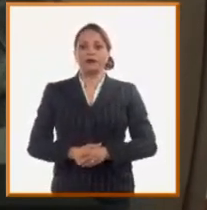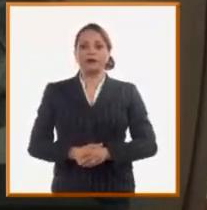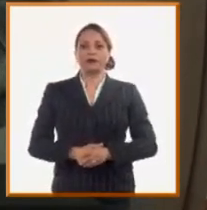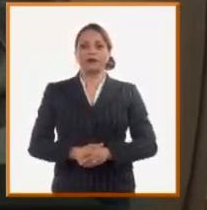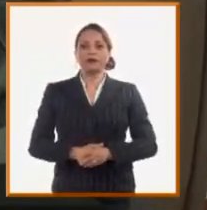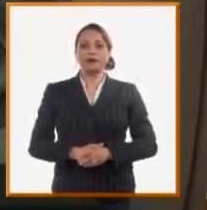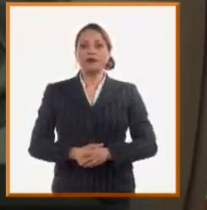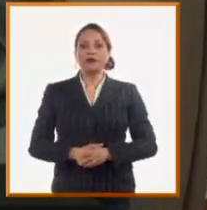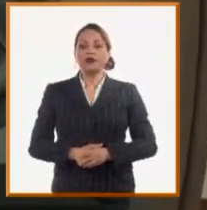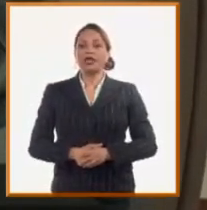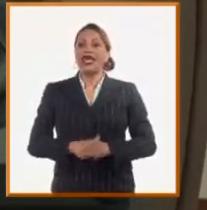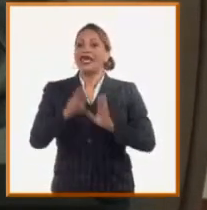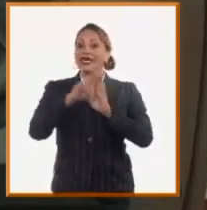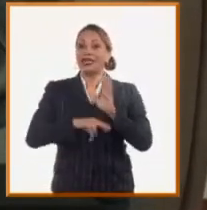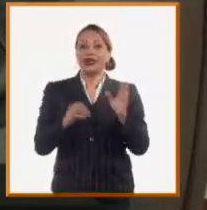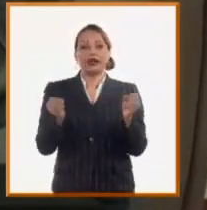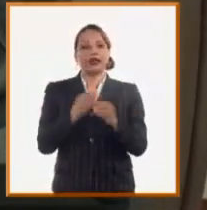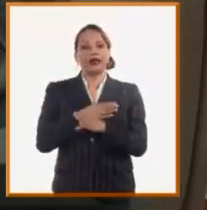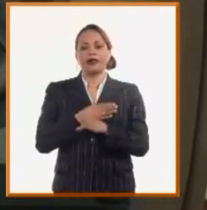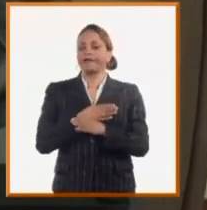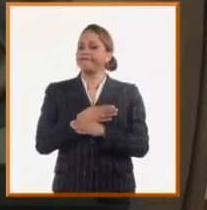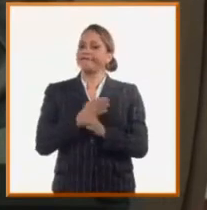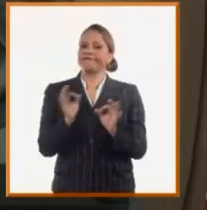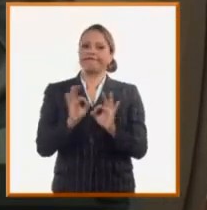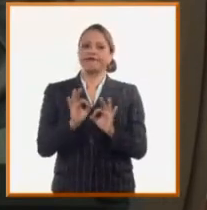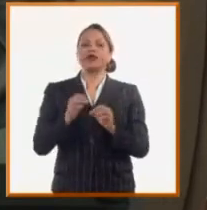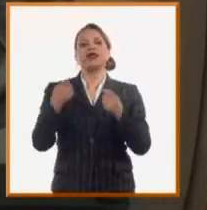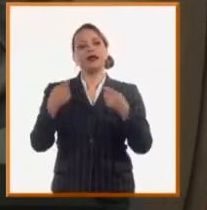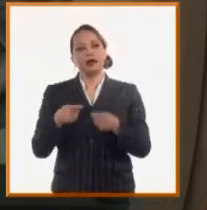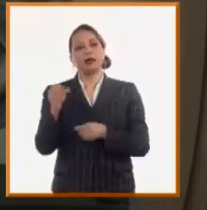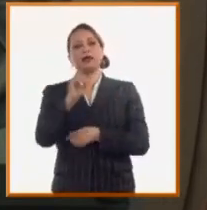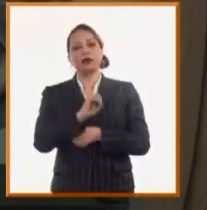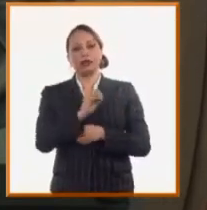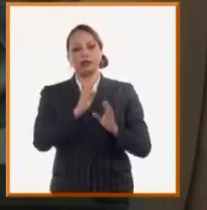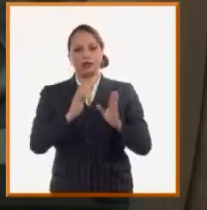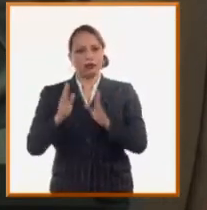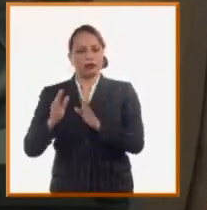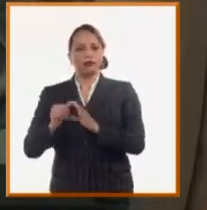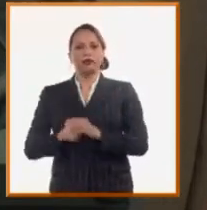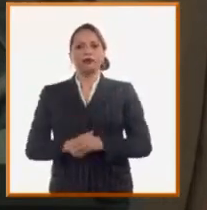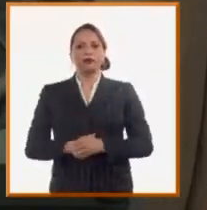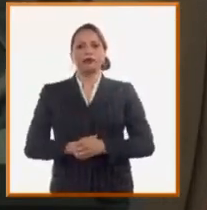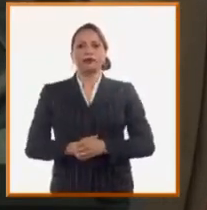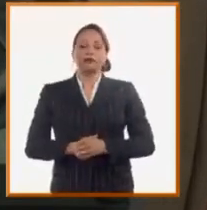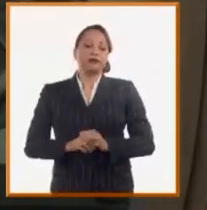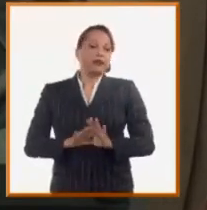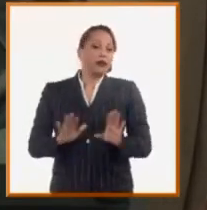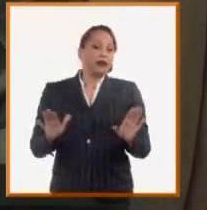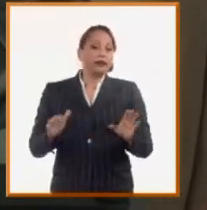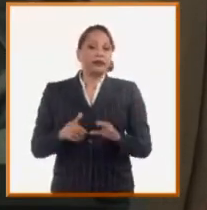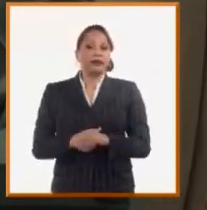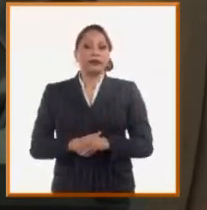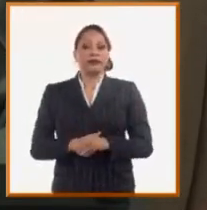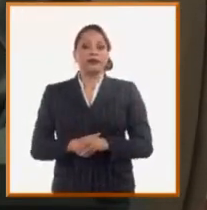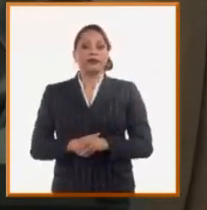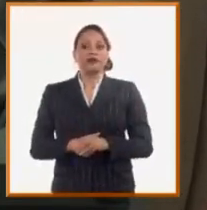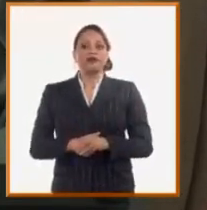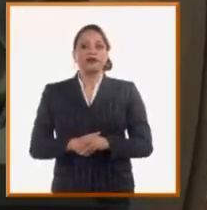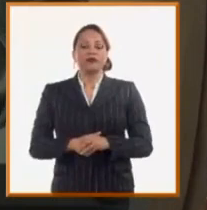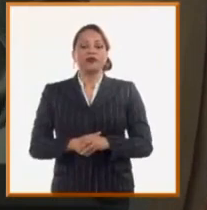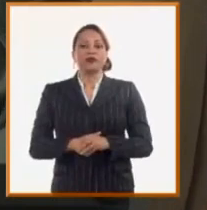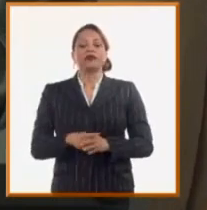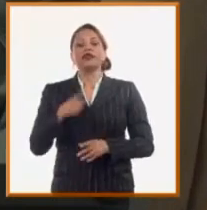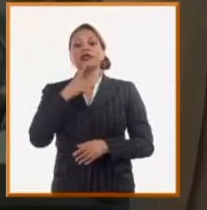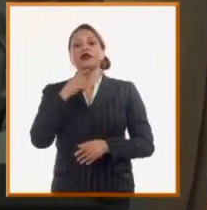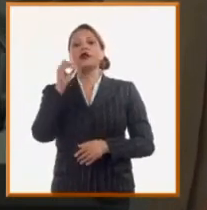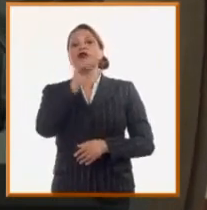Las reglas no estaban claras. Ahora hay que ordenar las reglas. Hay que ordenar las reglas. Y ordenar no es limitar, ordenar es poner las